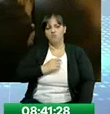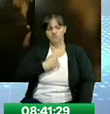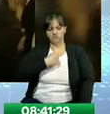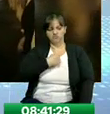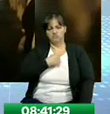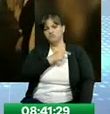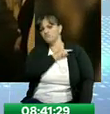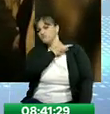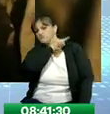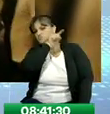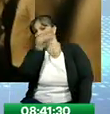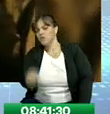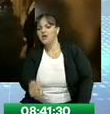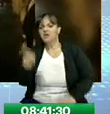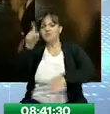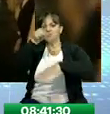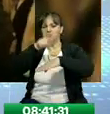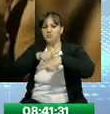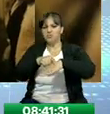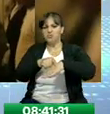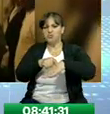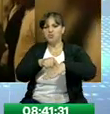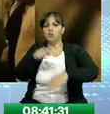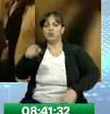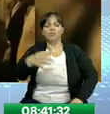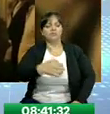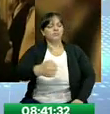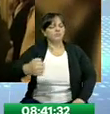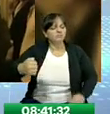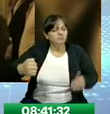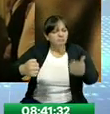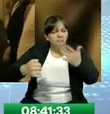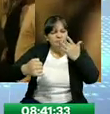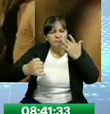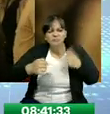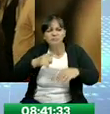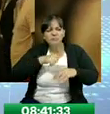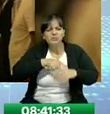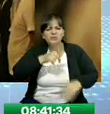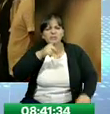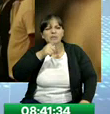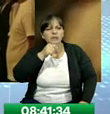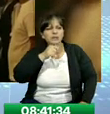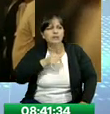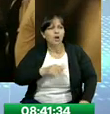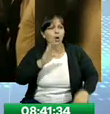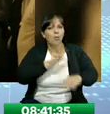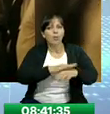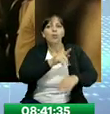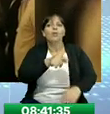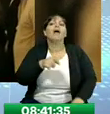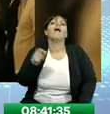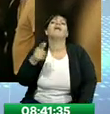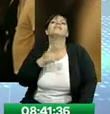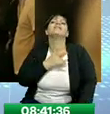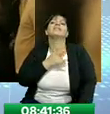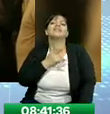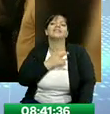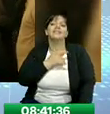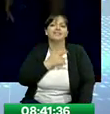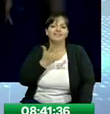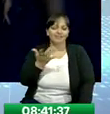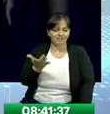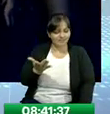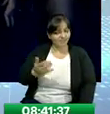o le gustaría que abrir su puerta y encontrarse con la pestilencia de loring de estos borrachos como